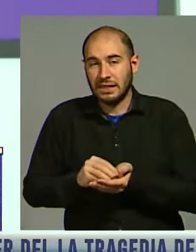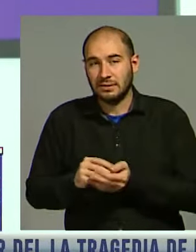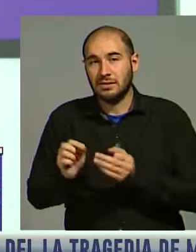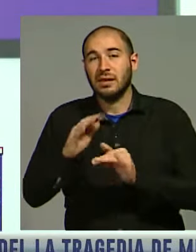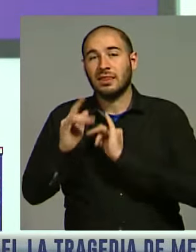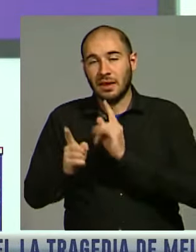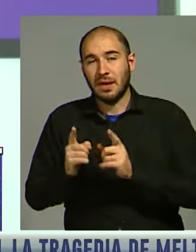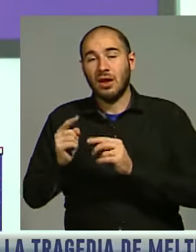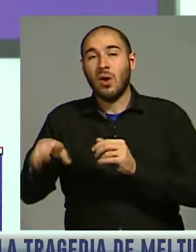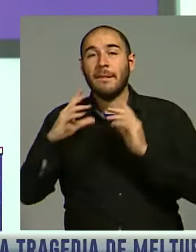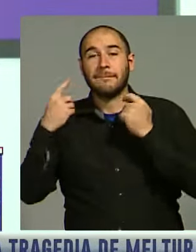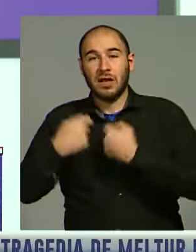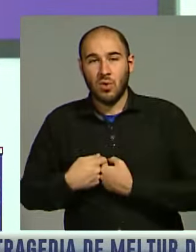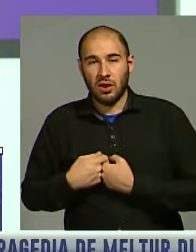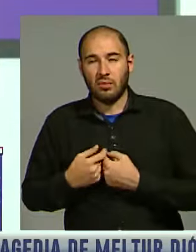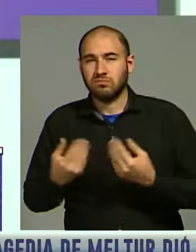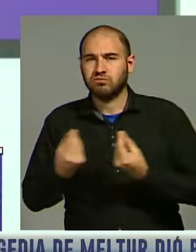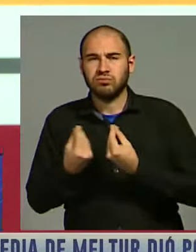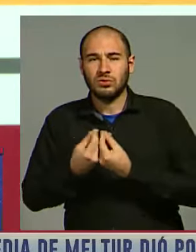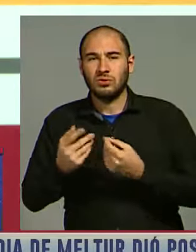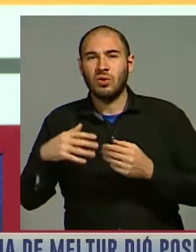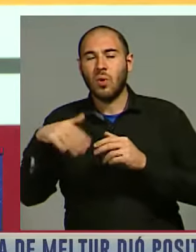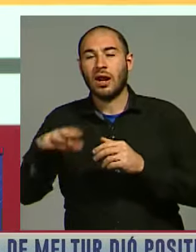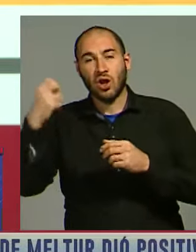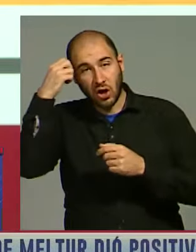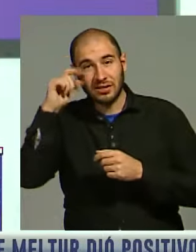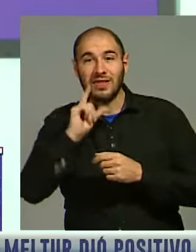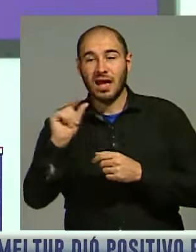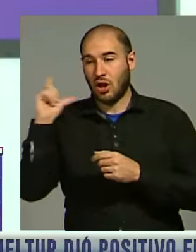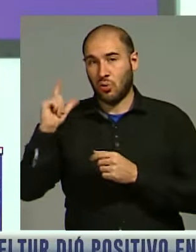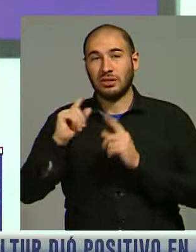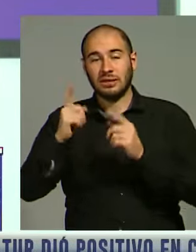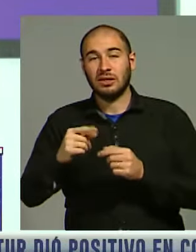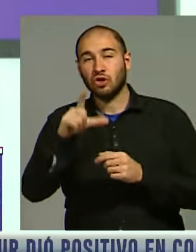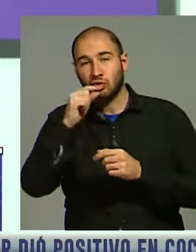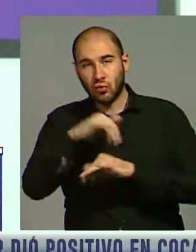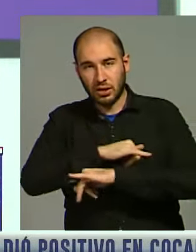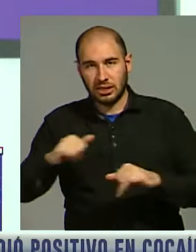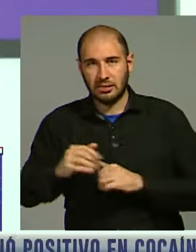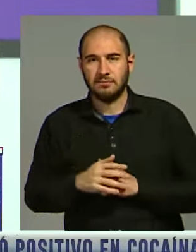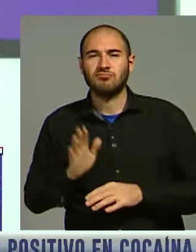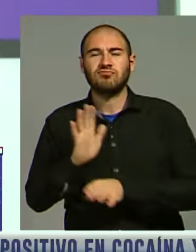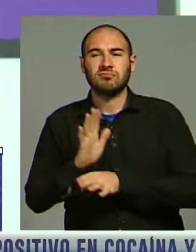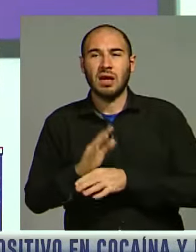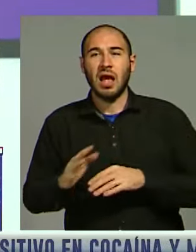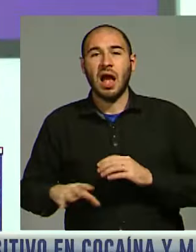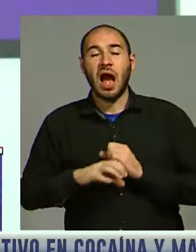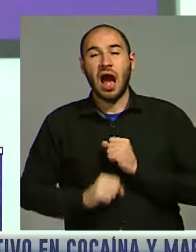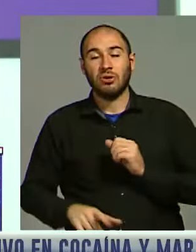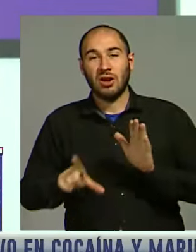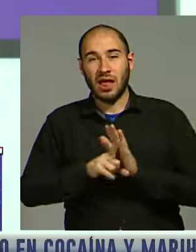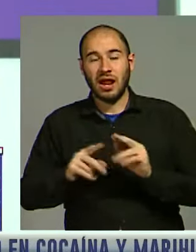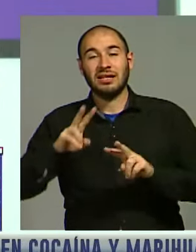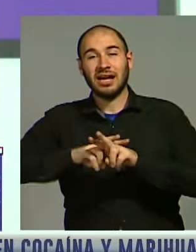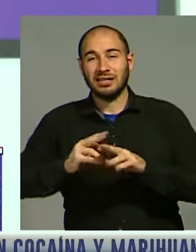correlato también en el pañuelazo enorme que hubo, sí, en las puertas del Congreso el lunes, como también el tuitazo que implicó que aborto legal fuera